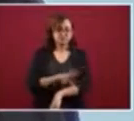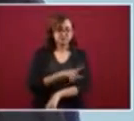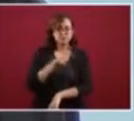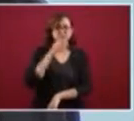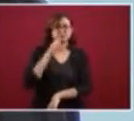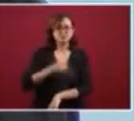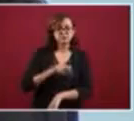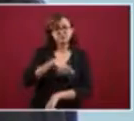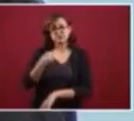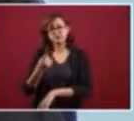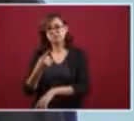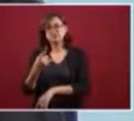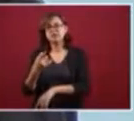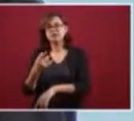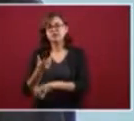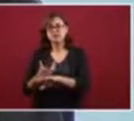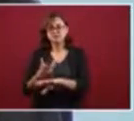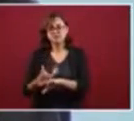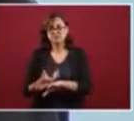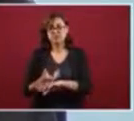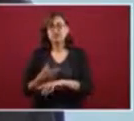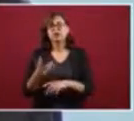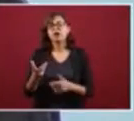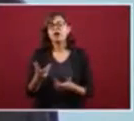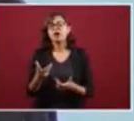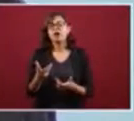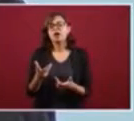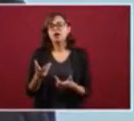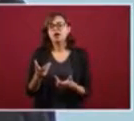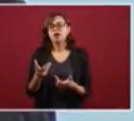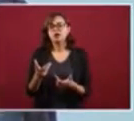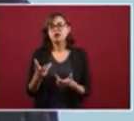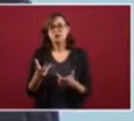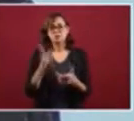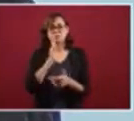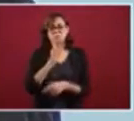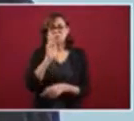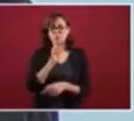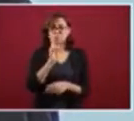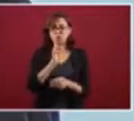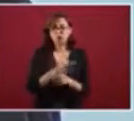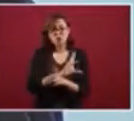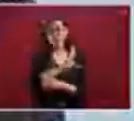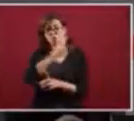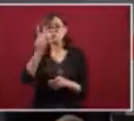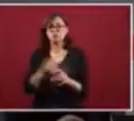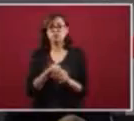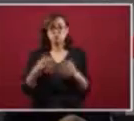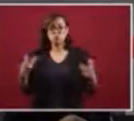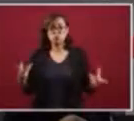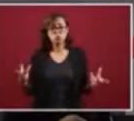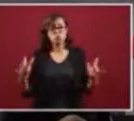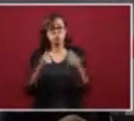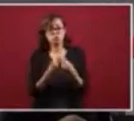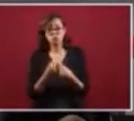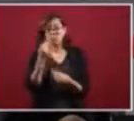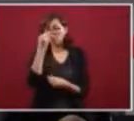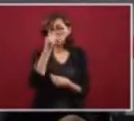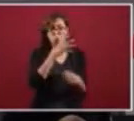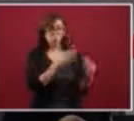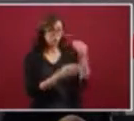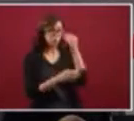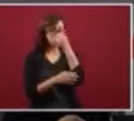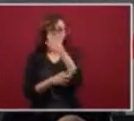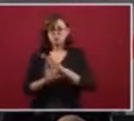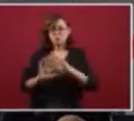pruebas con todos los participantes reunidos para que no hubiera nadie que no estuviera